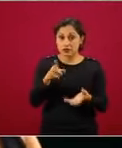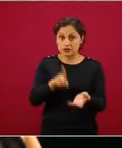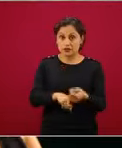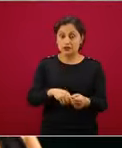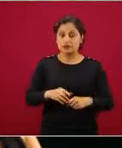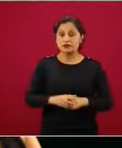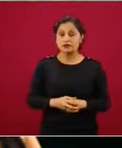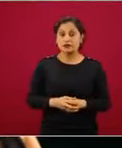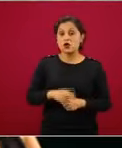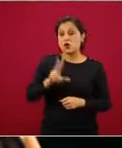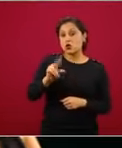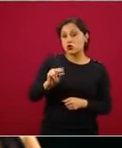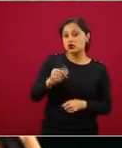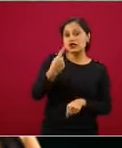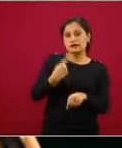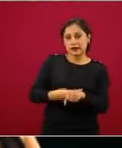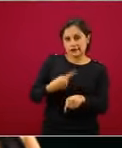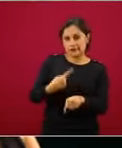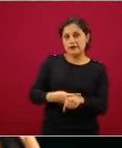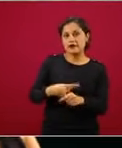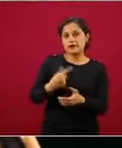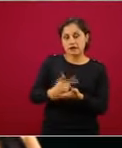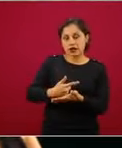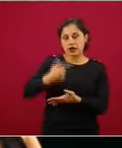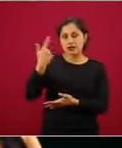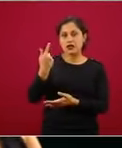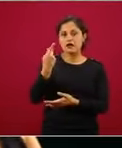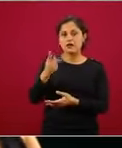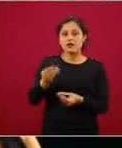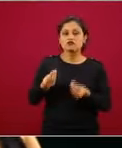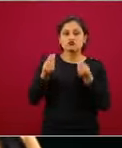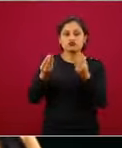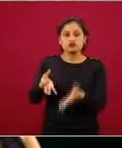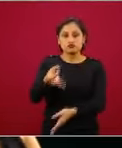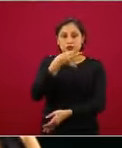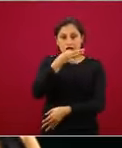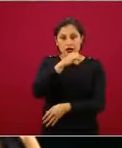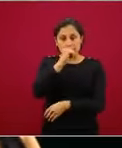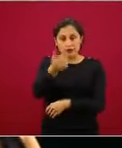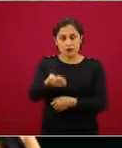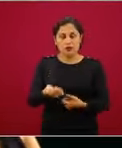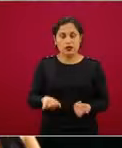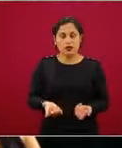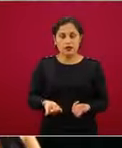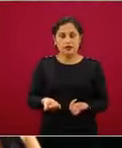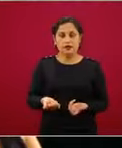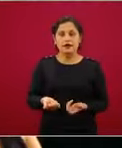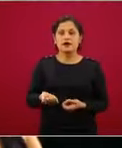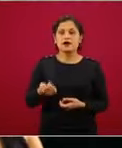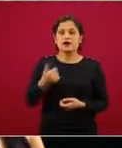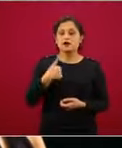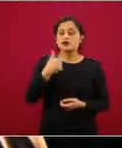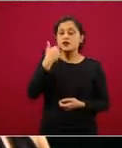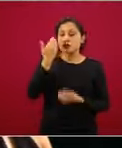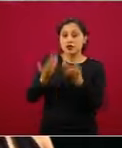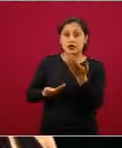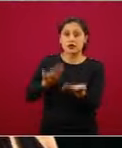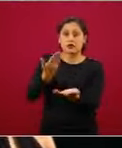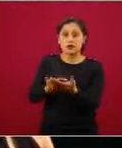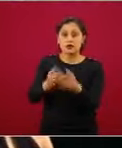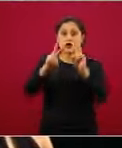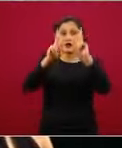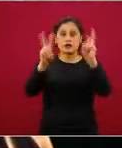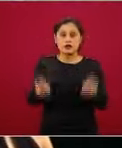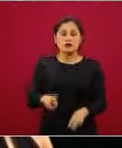Por lo menos 80 están muy enfermas y no les han dado ni paracetamol. Quisiera yo pues plantear este tema, es un tema